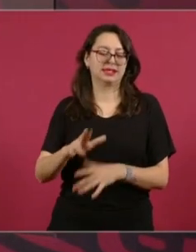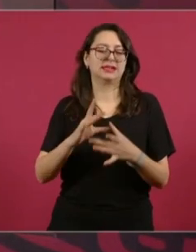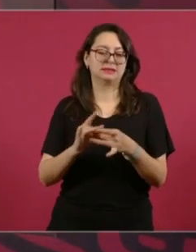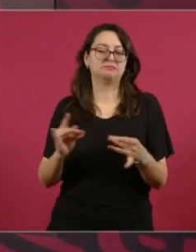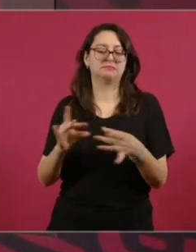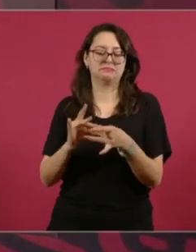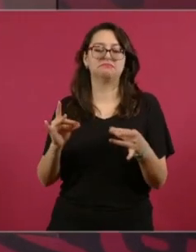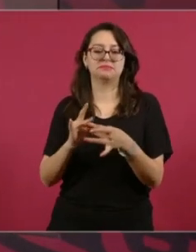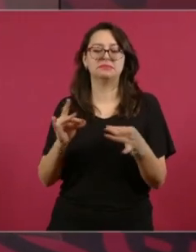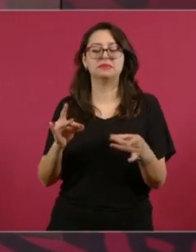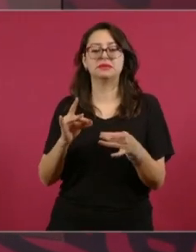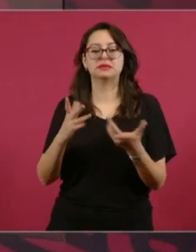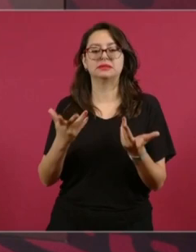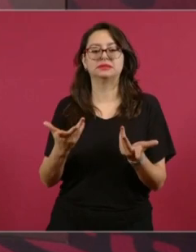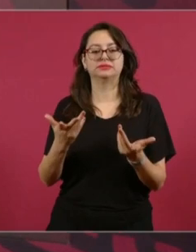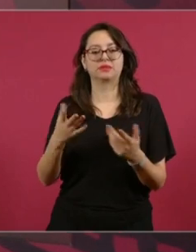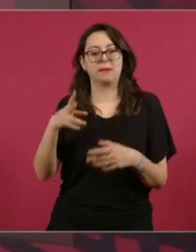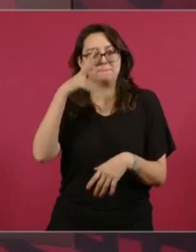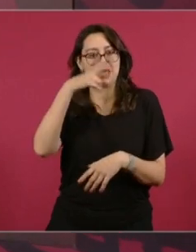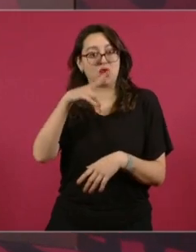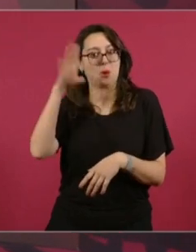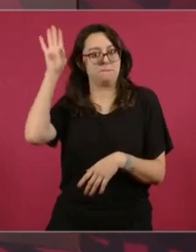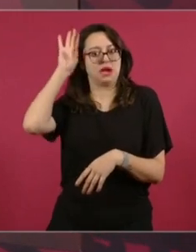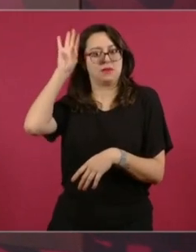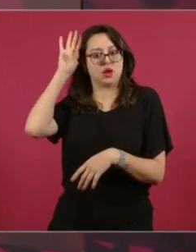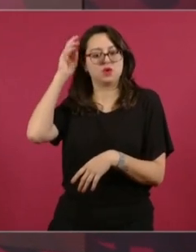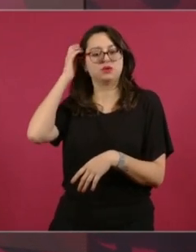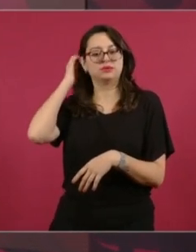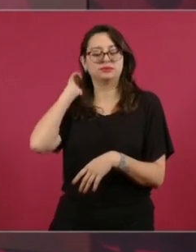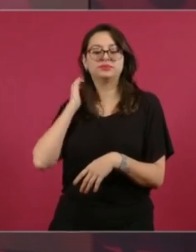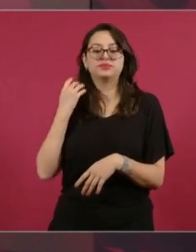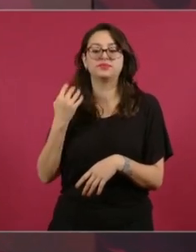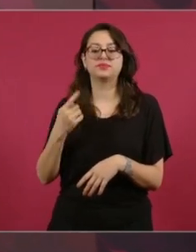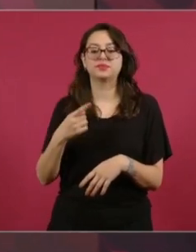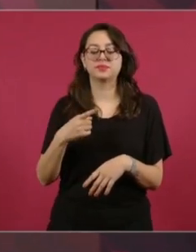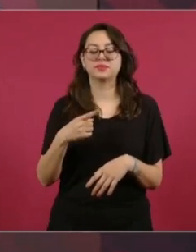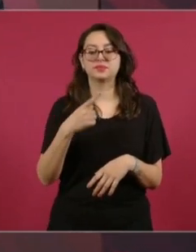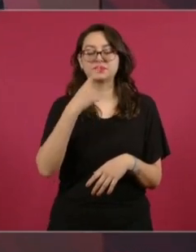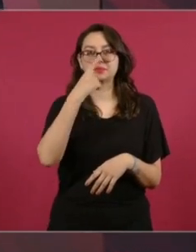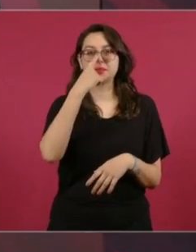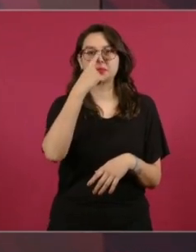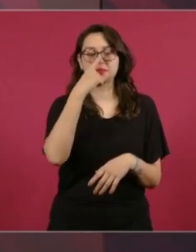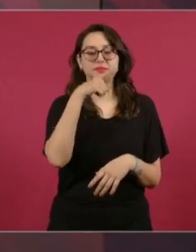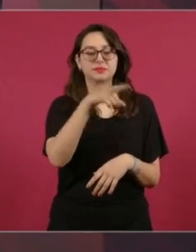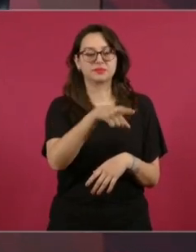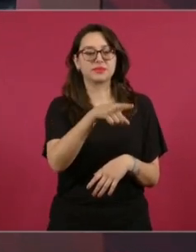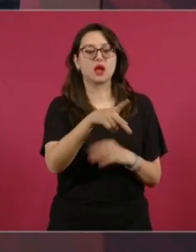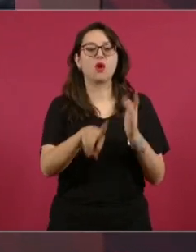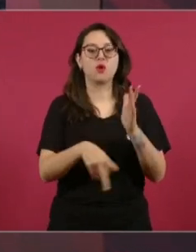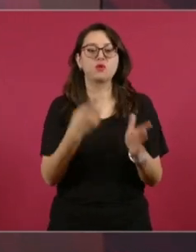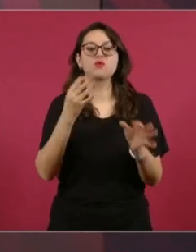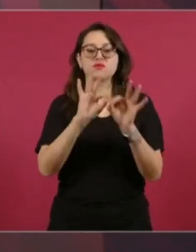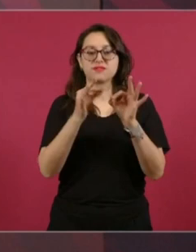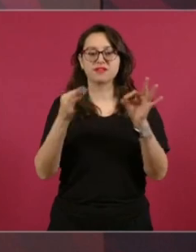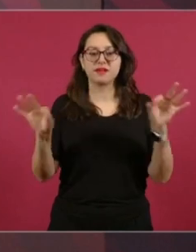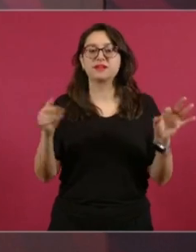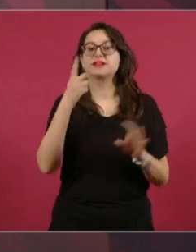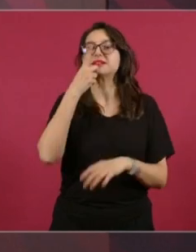en su libro de México Bárbaro, pero dice Vargas Llosa que